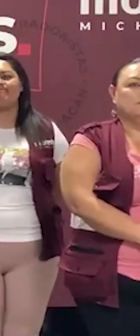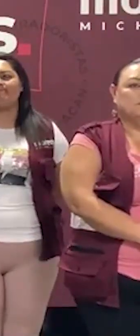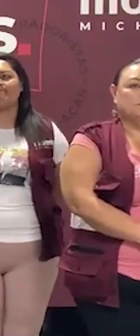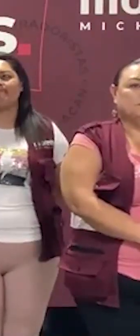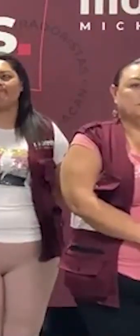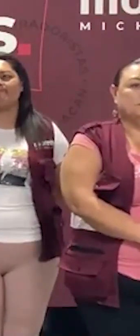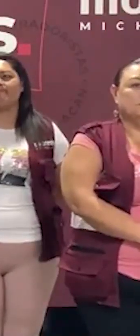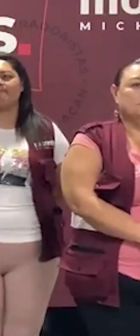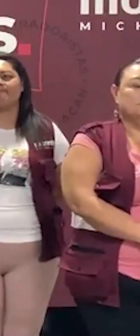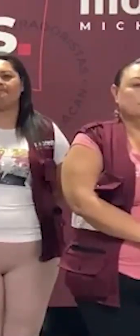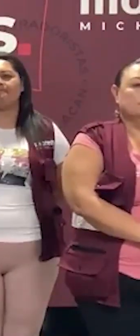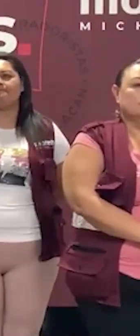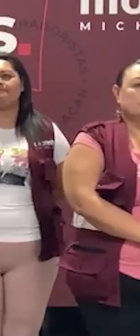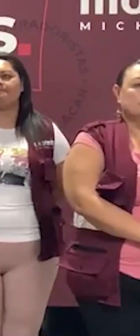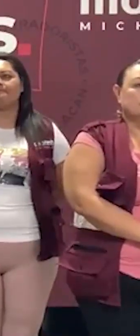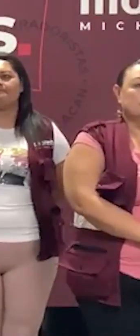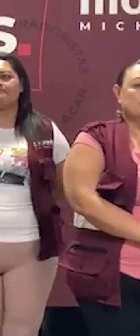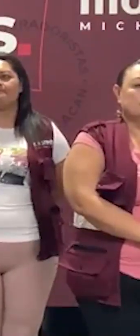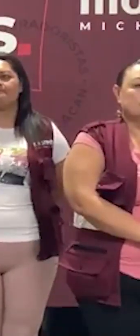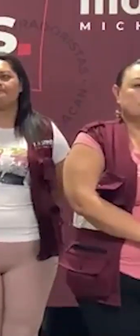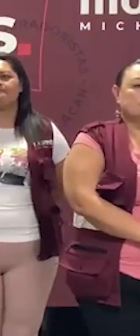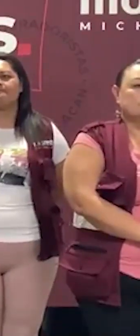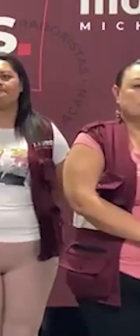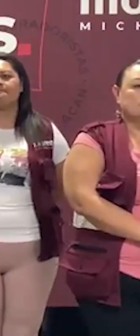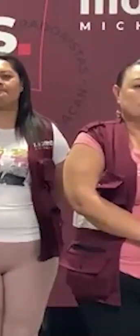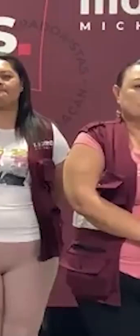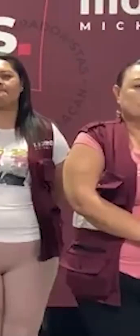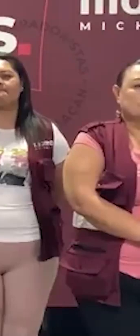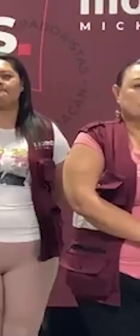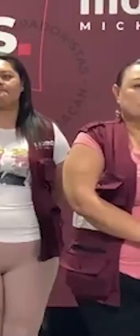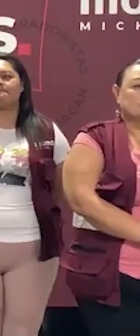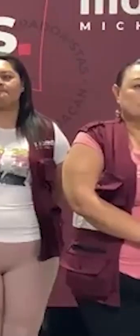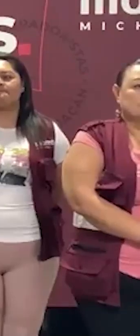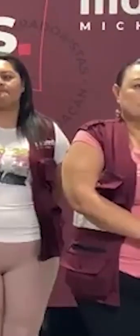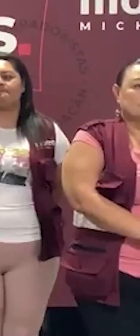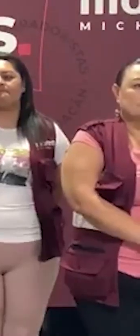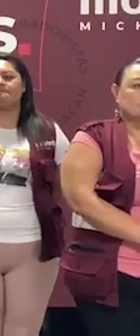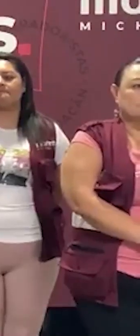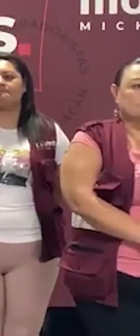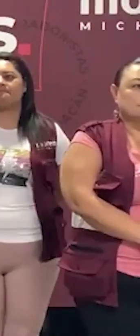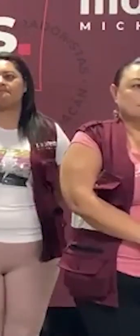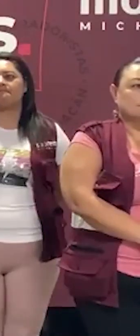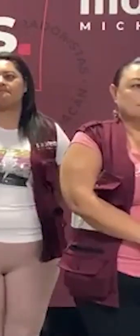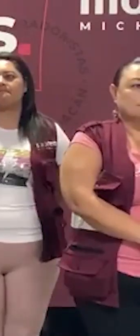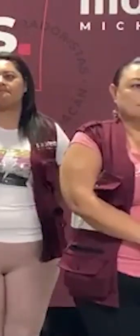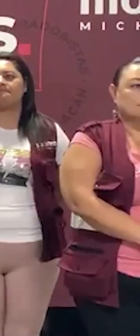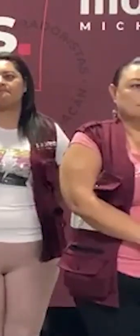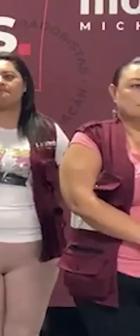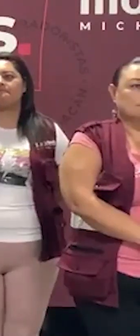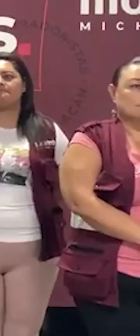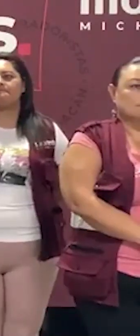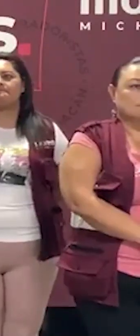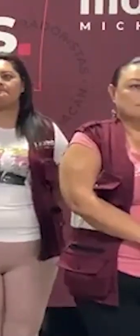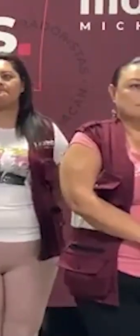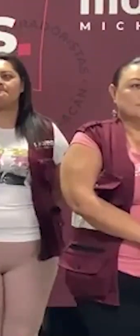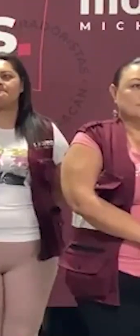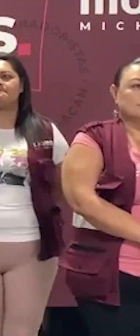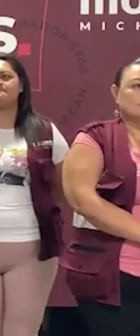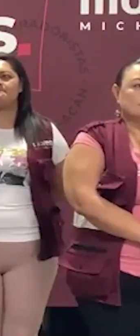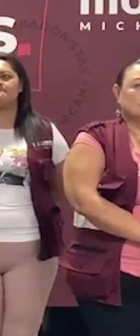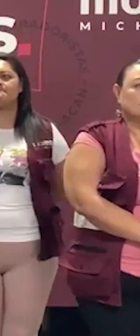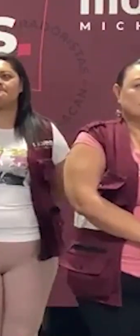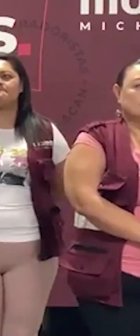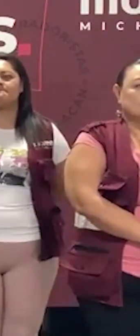el, o alguien obradorista. Están utilizando esta parte para pues, tratar